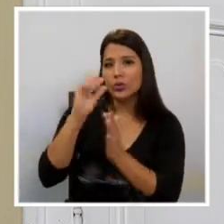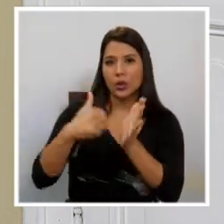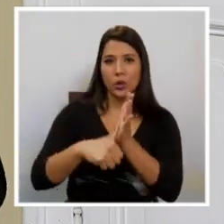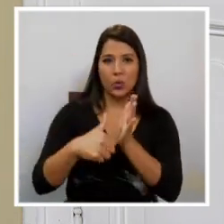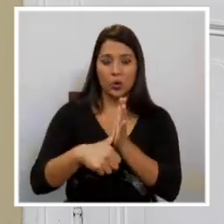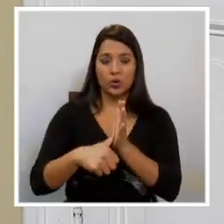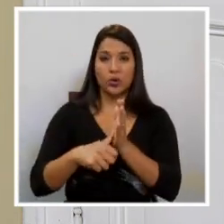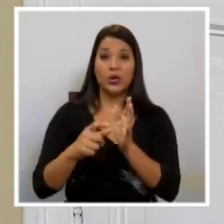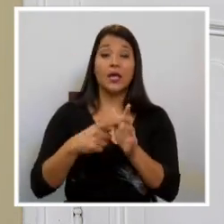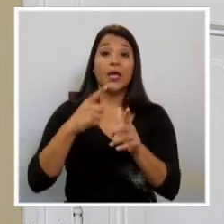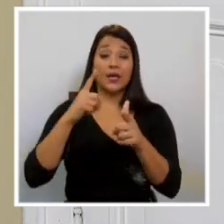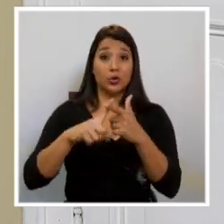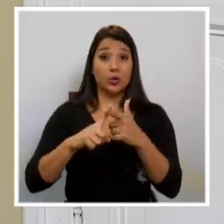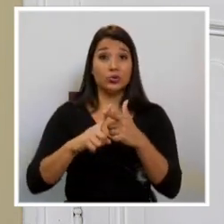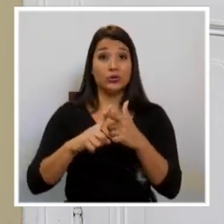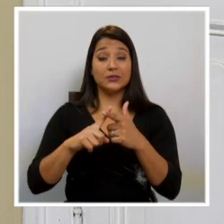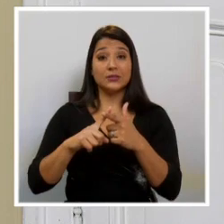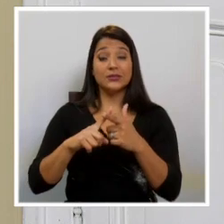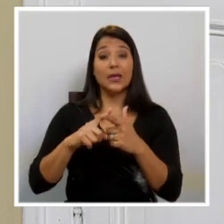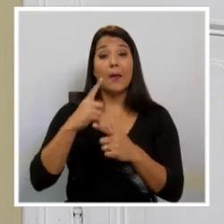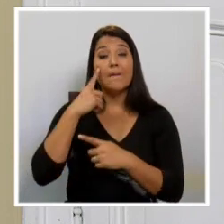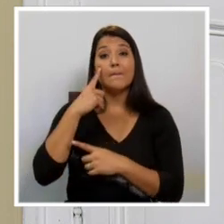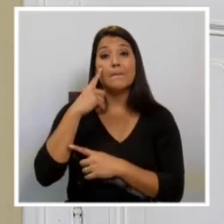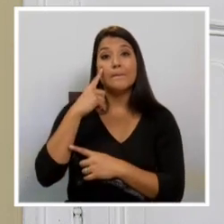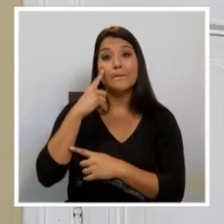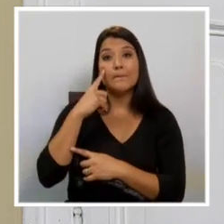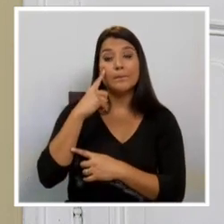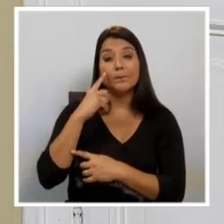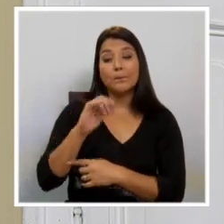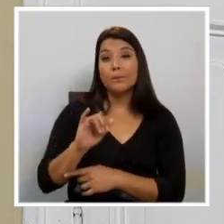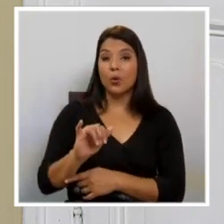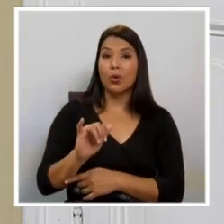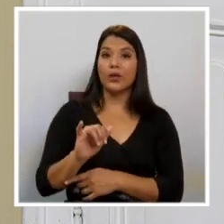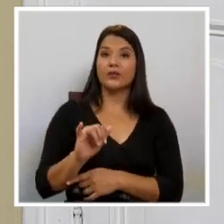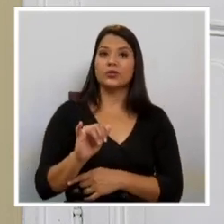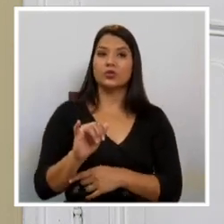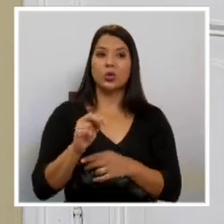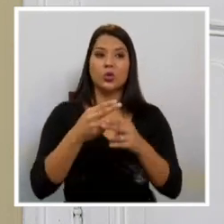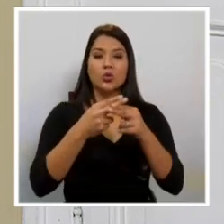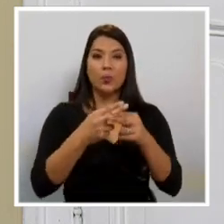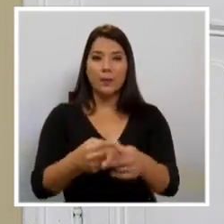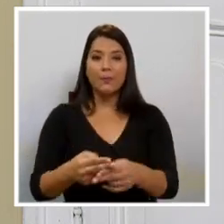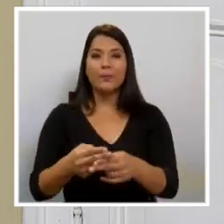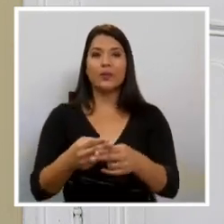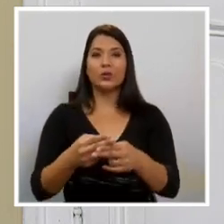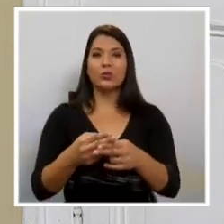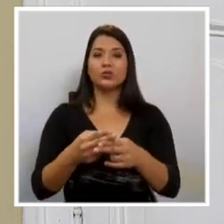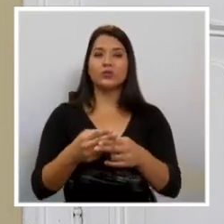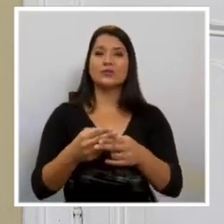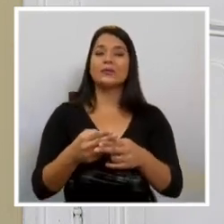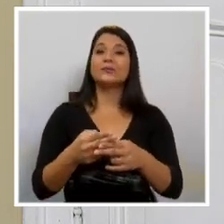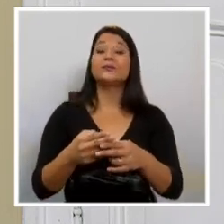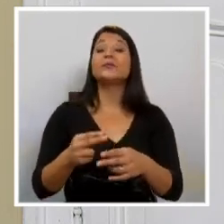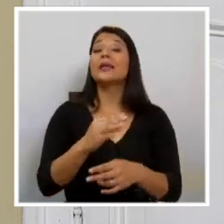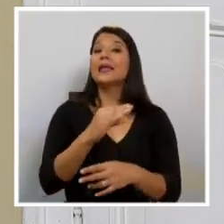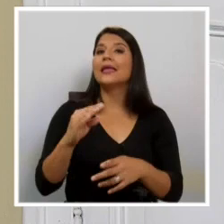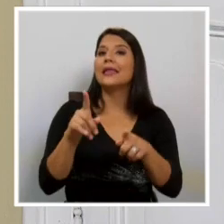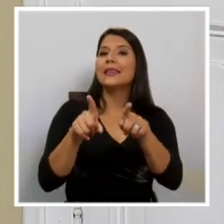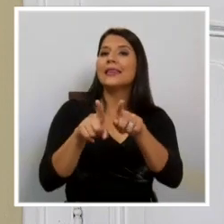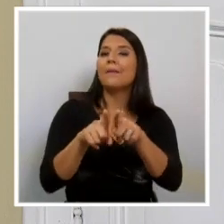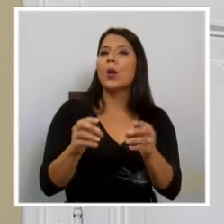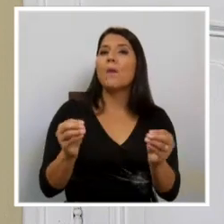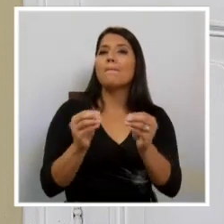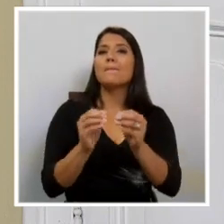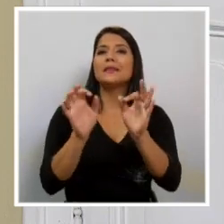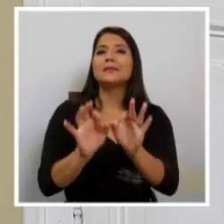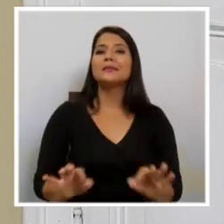comisiones, representaciones de este Parlamento a nivel internacional, nombramientos, sino también, y debería ser lo más